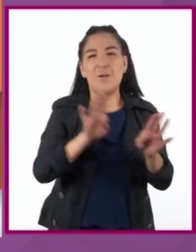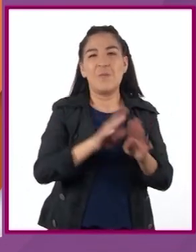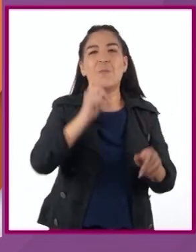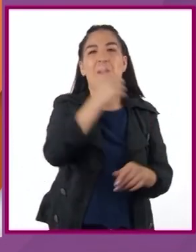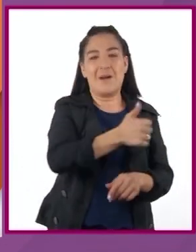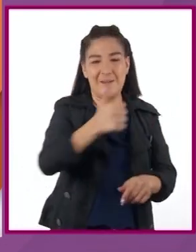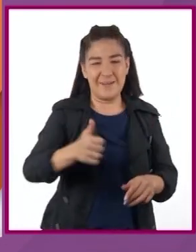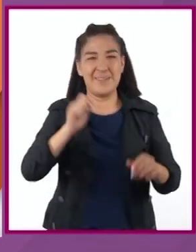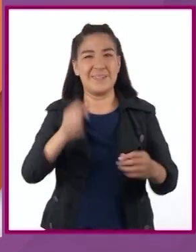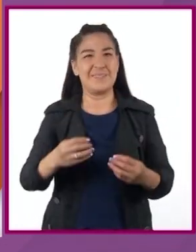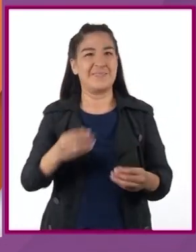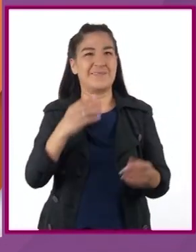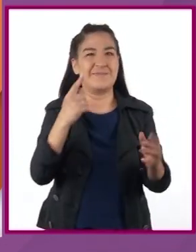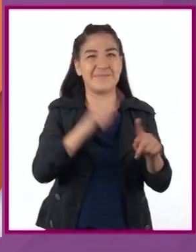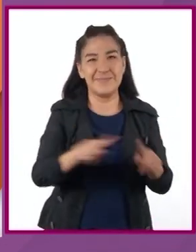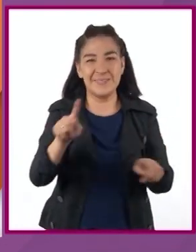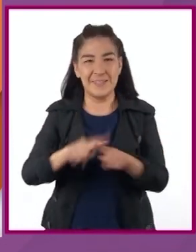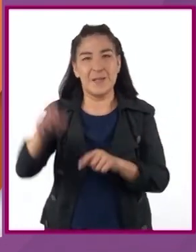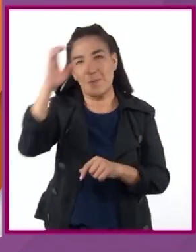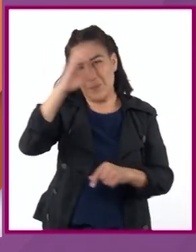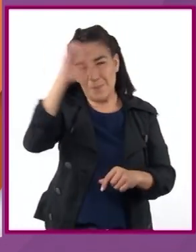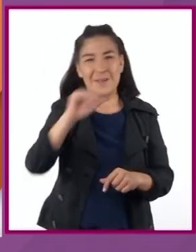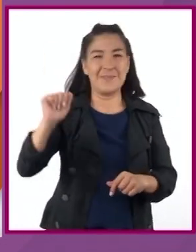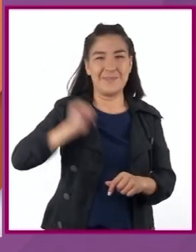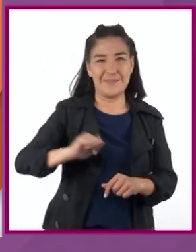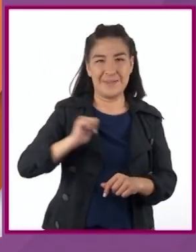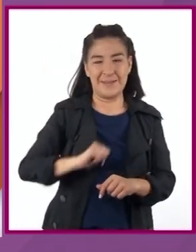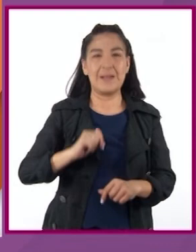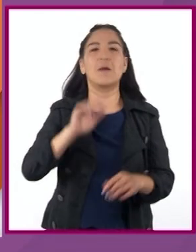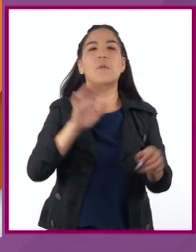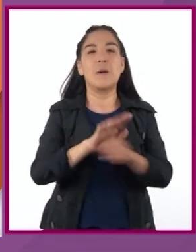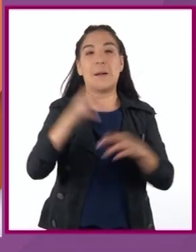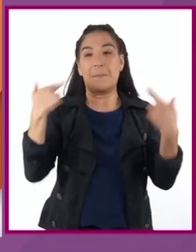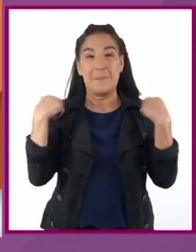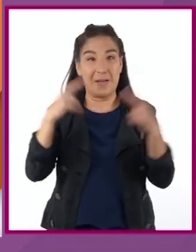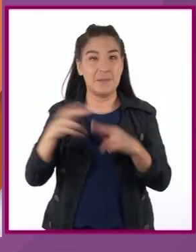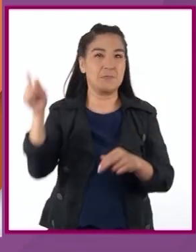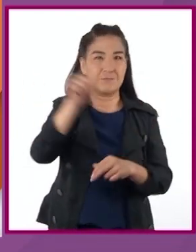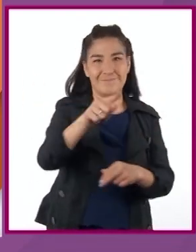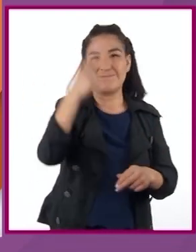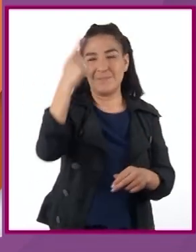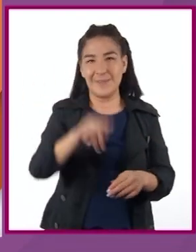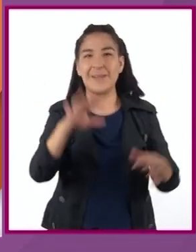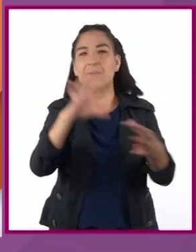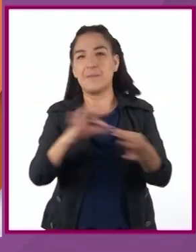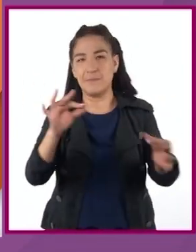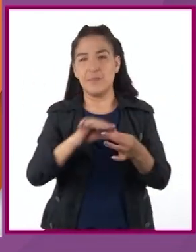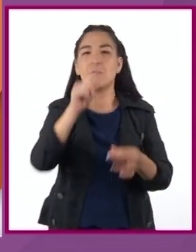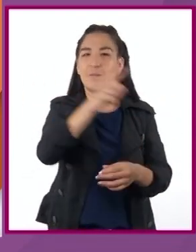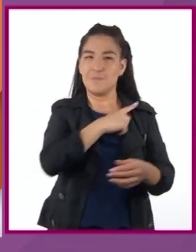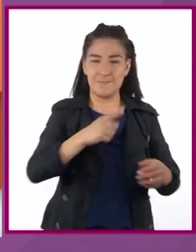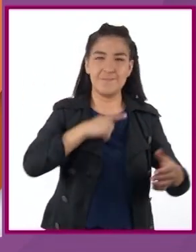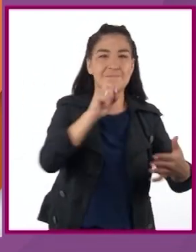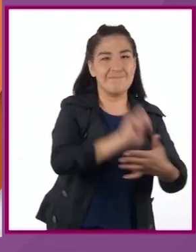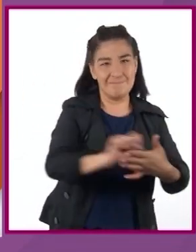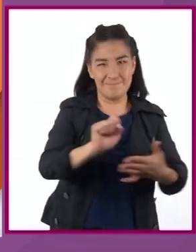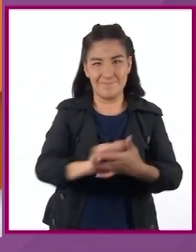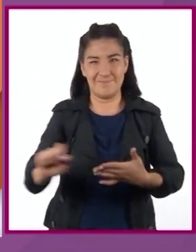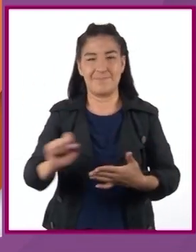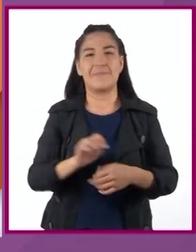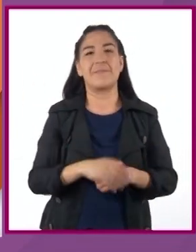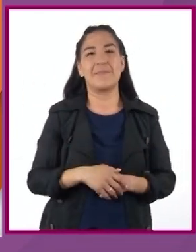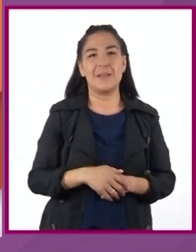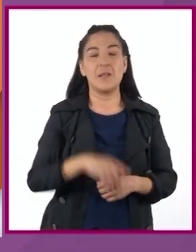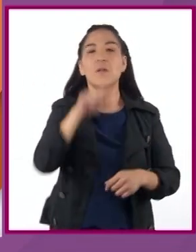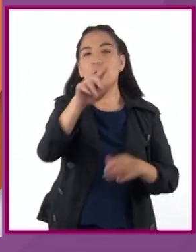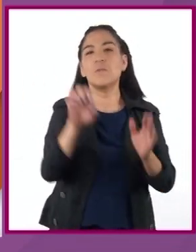las próximas sesiones colocarán los aspectos que cada maestro les mencione en su espacio correspondiente. Tomen